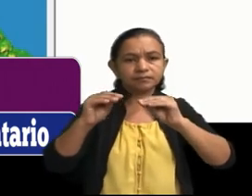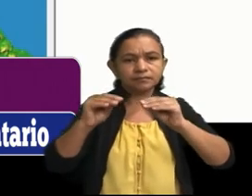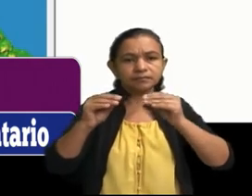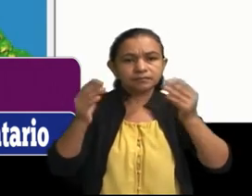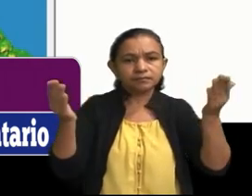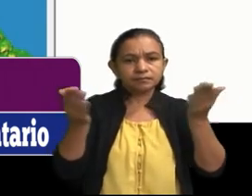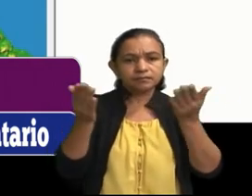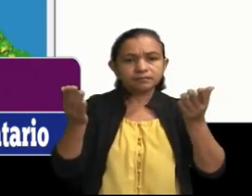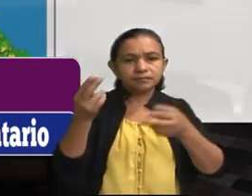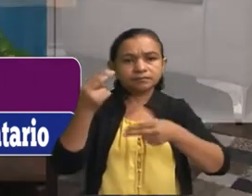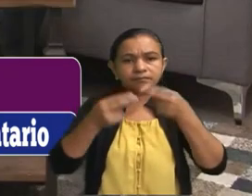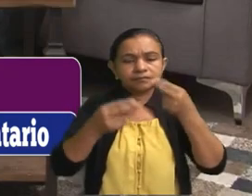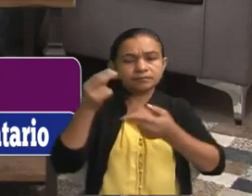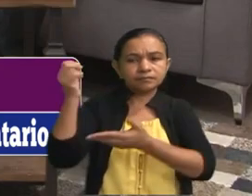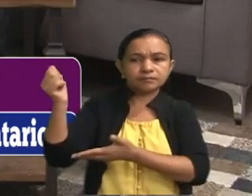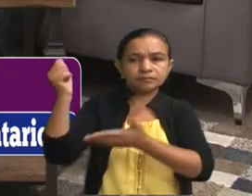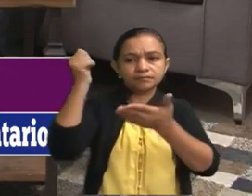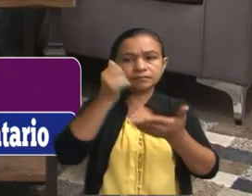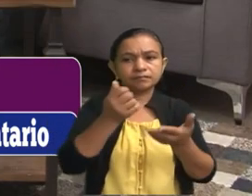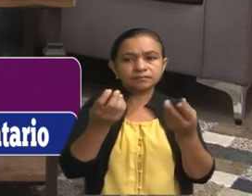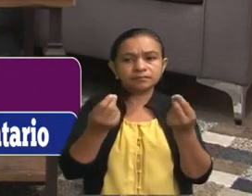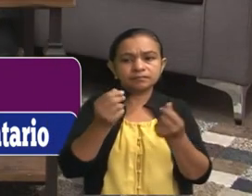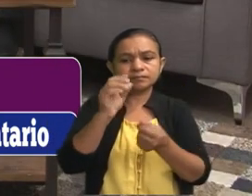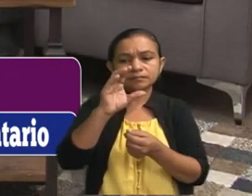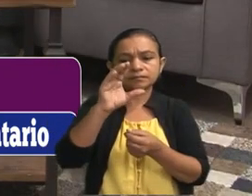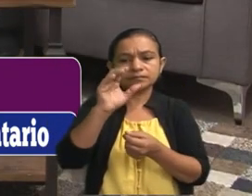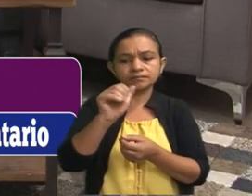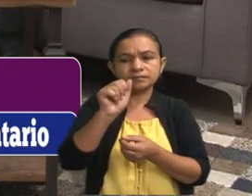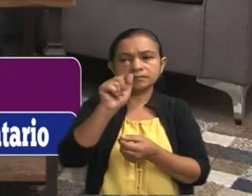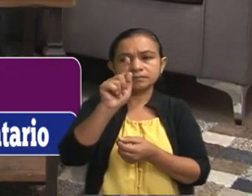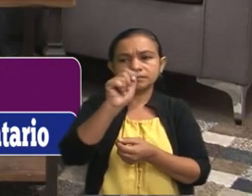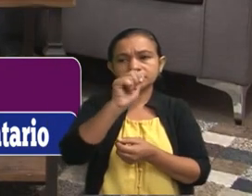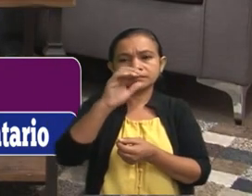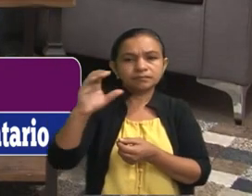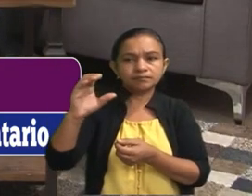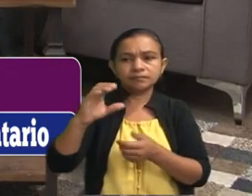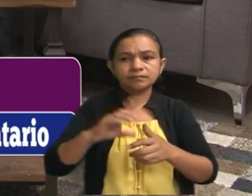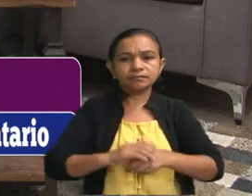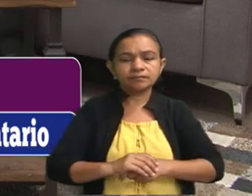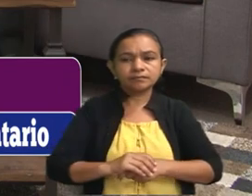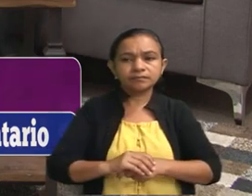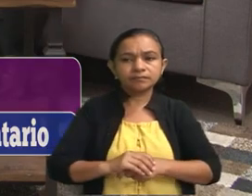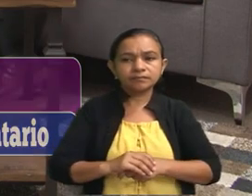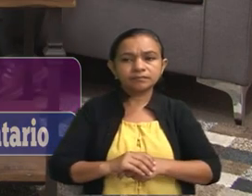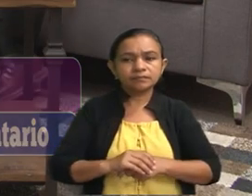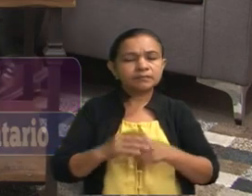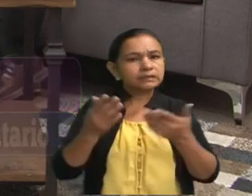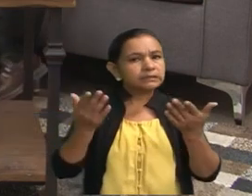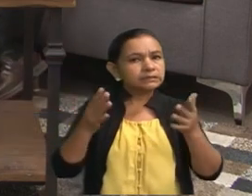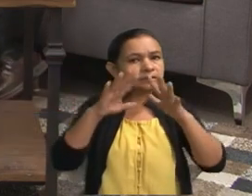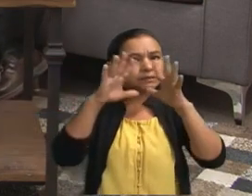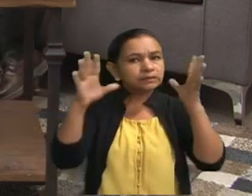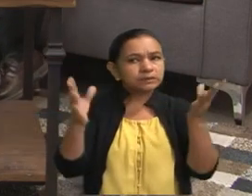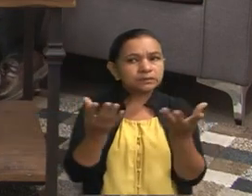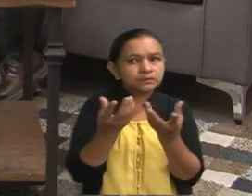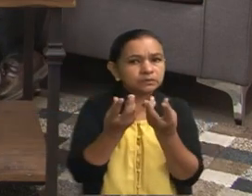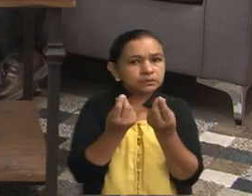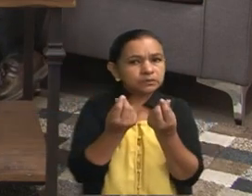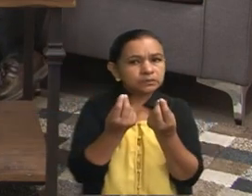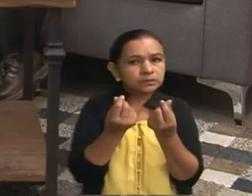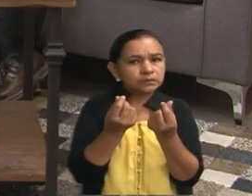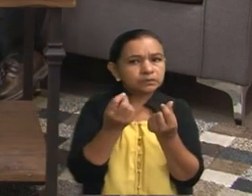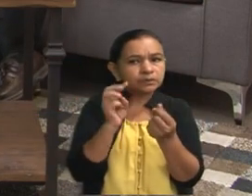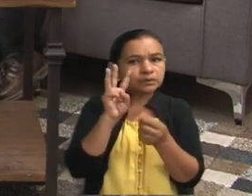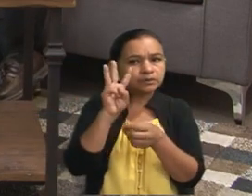manejásemos algún número de inversión sobre el CATAC. Sí, bueno, los costos en los últimos 3 años